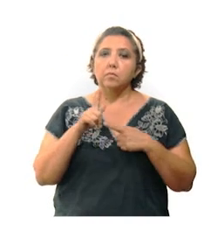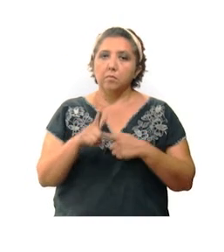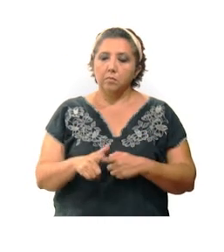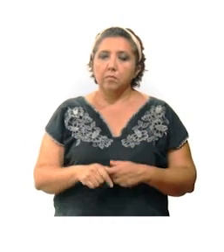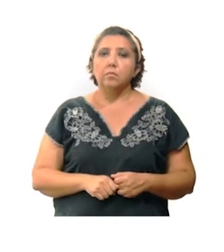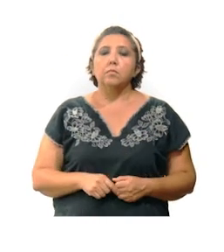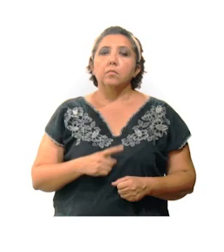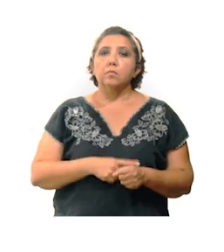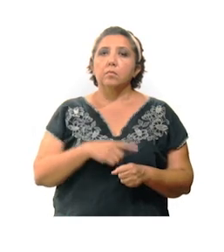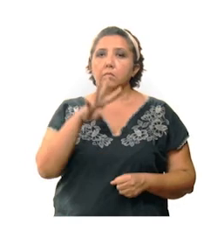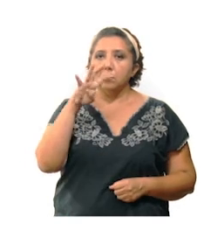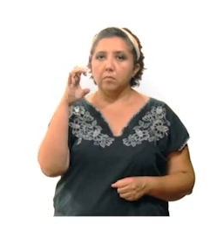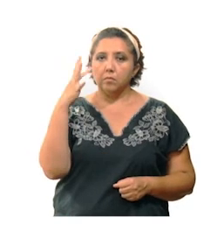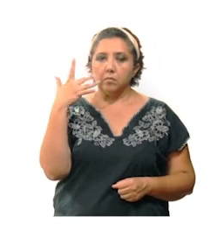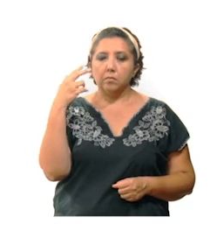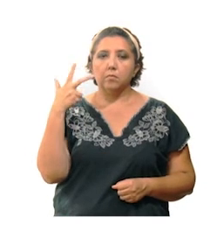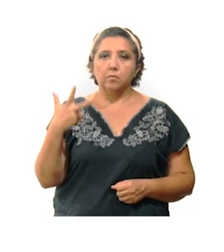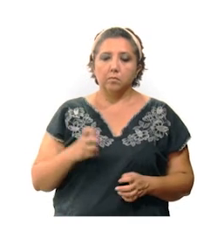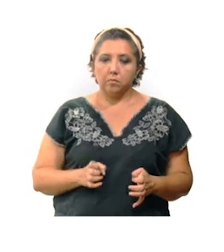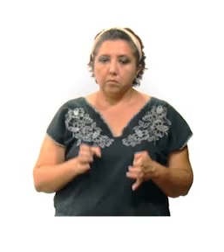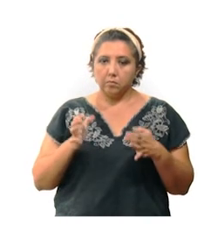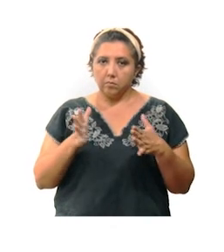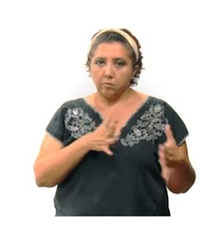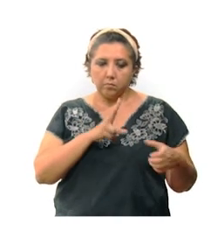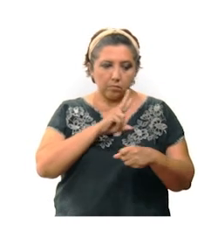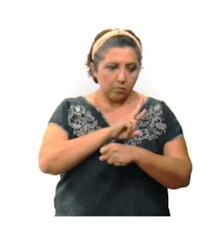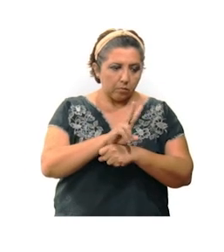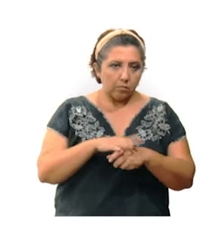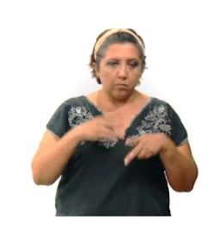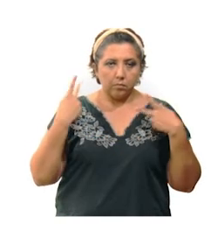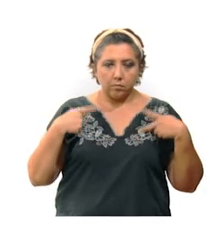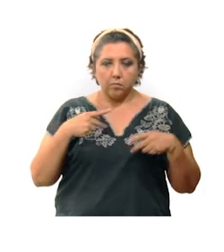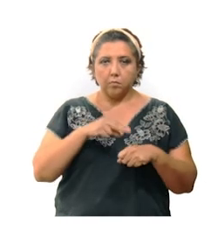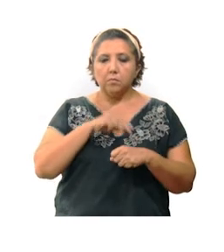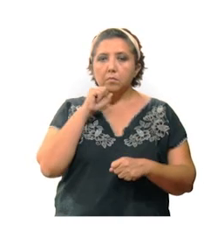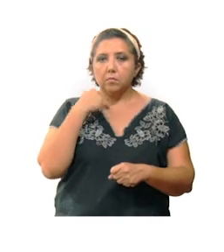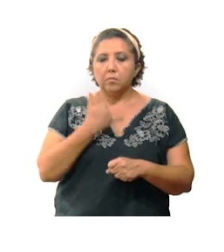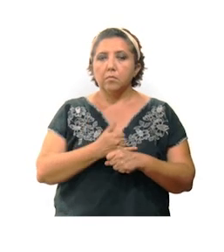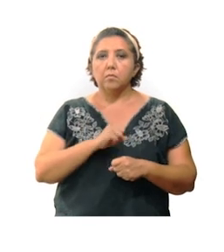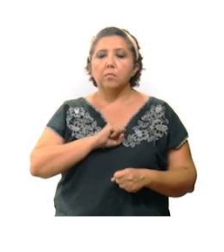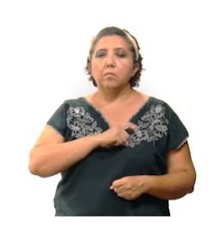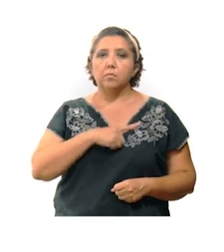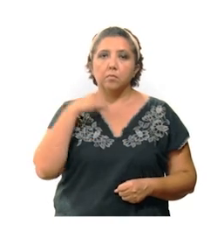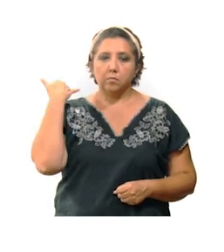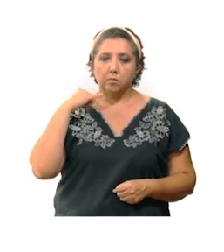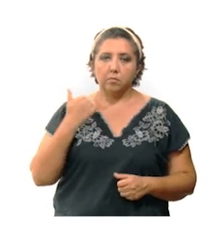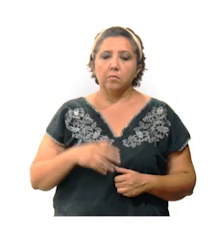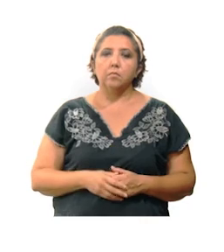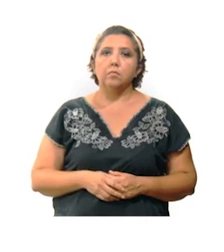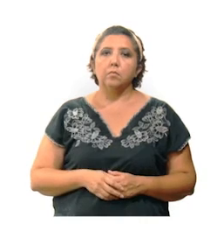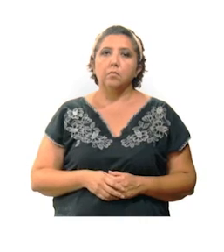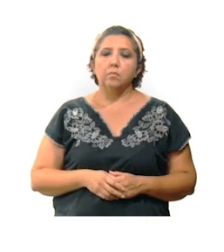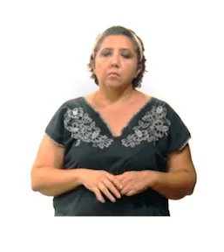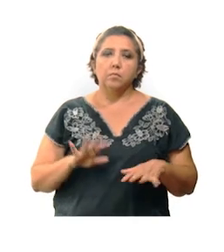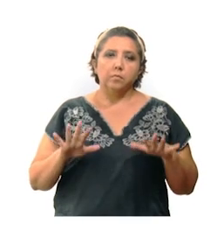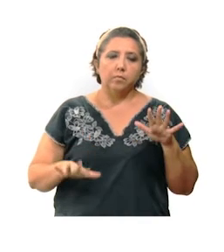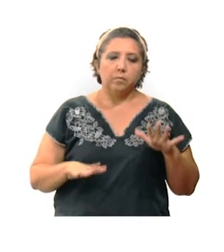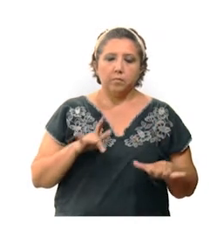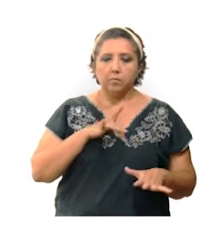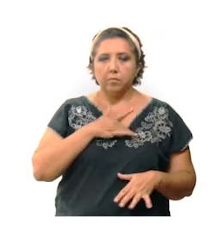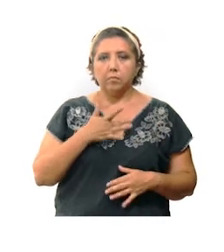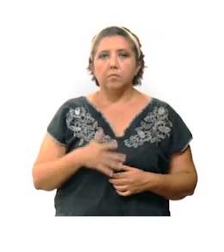los casos activos, 458 están estables, aislados y monitoreados por personal médico de la Secretaría de Salud de Yucatán